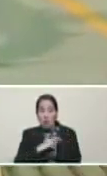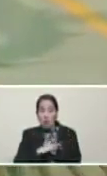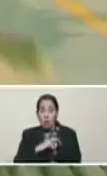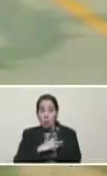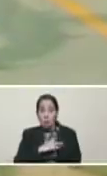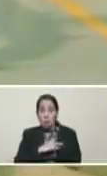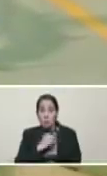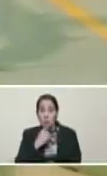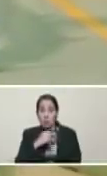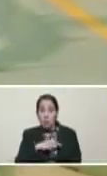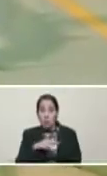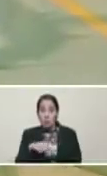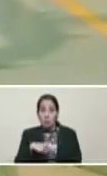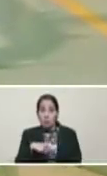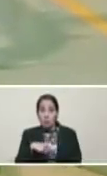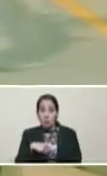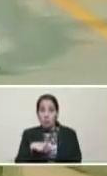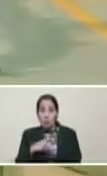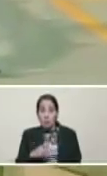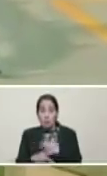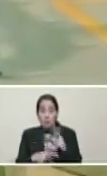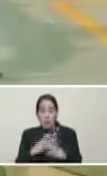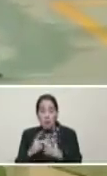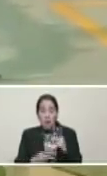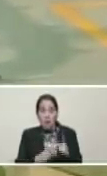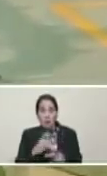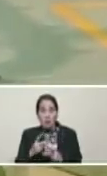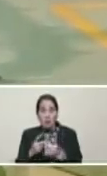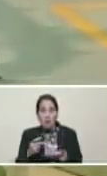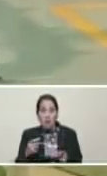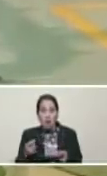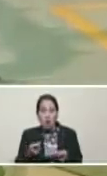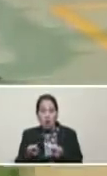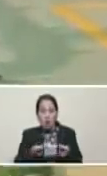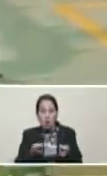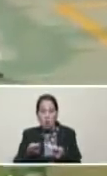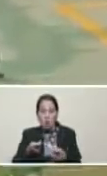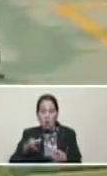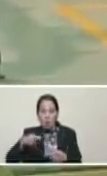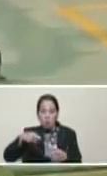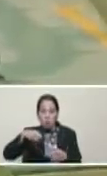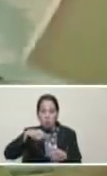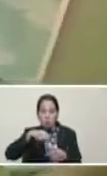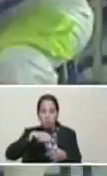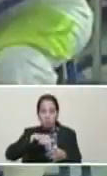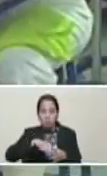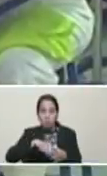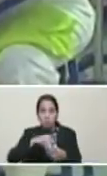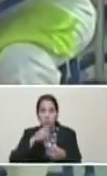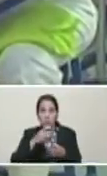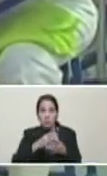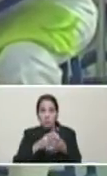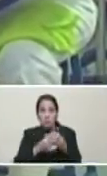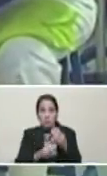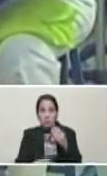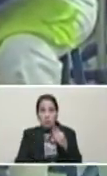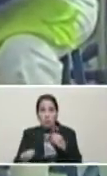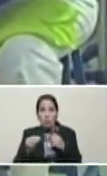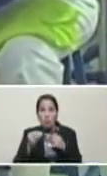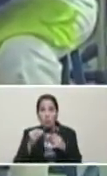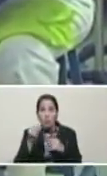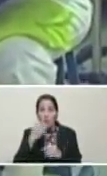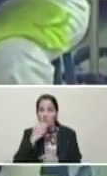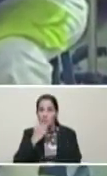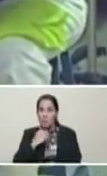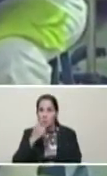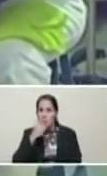lo que es la planta de colado de fruta y conocida bueno a nivel nacional como la planta la